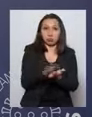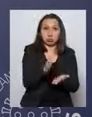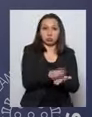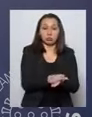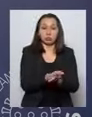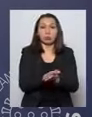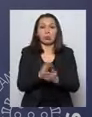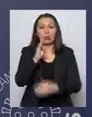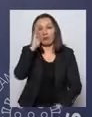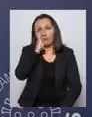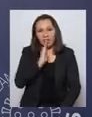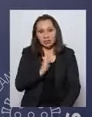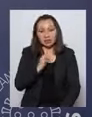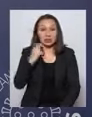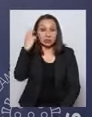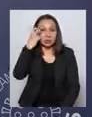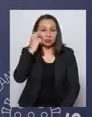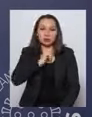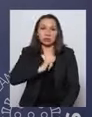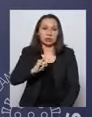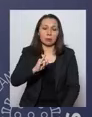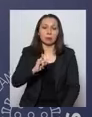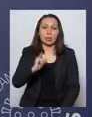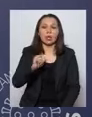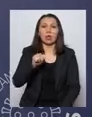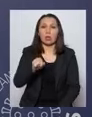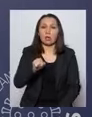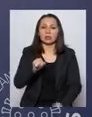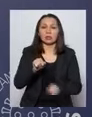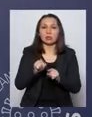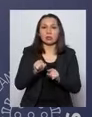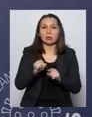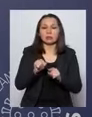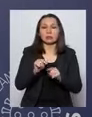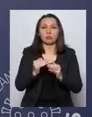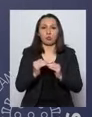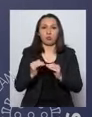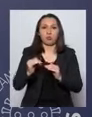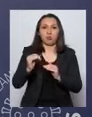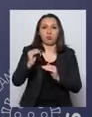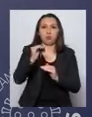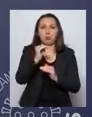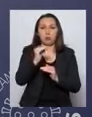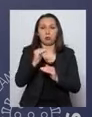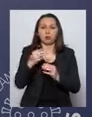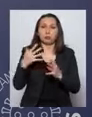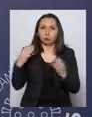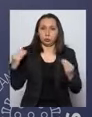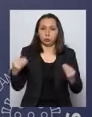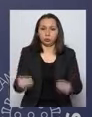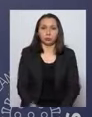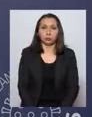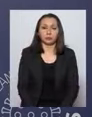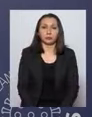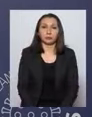brasil ocupa siempre una posición muy muy destacada